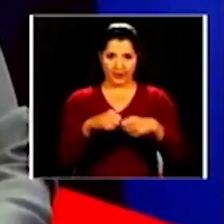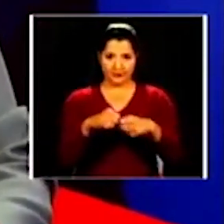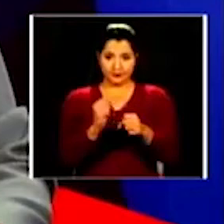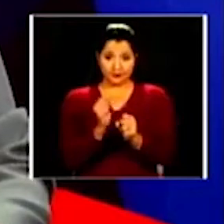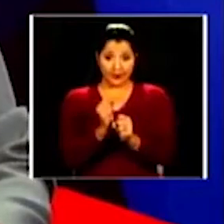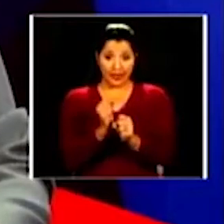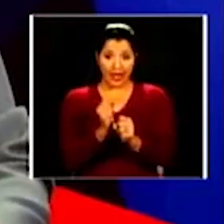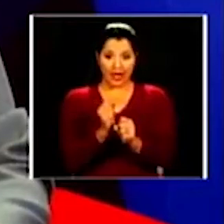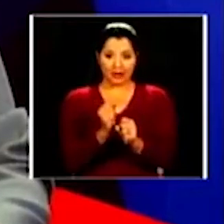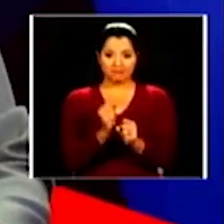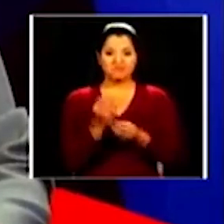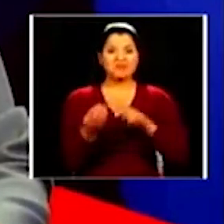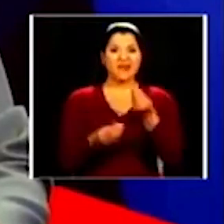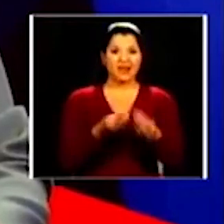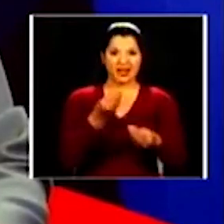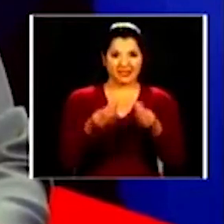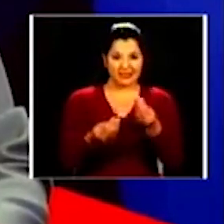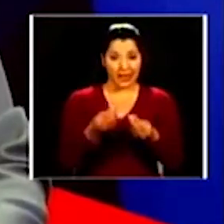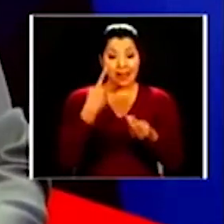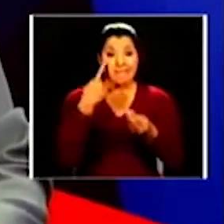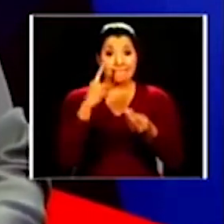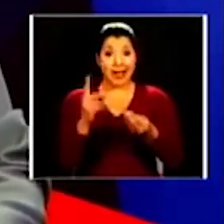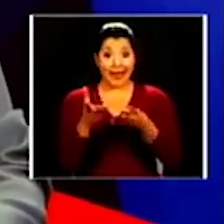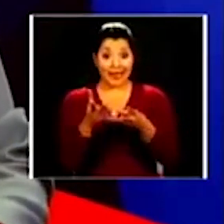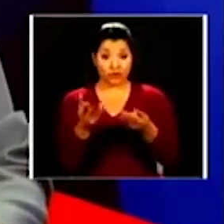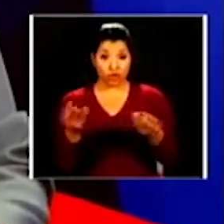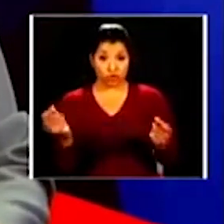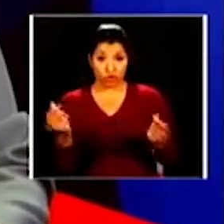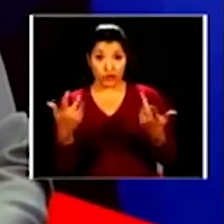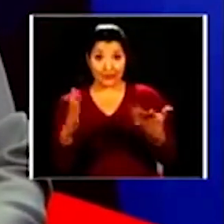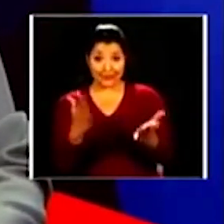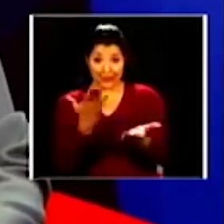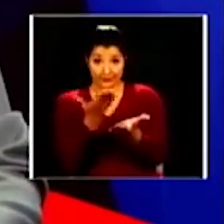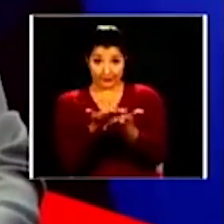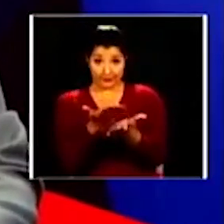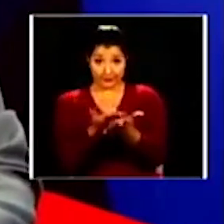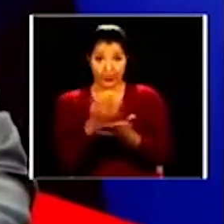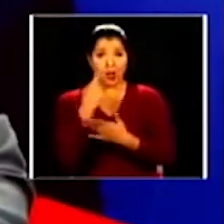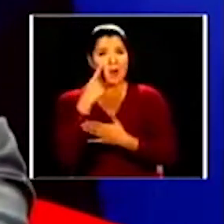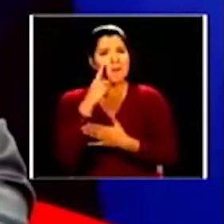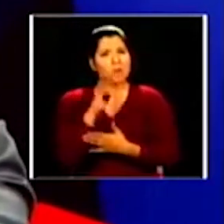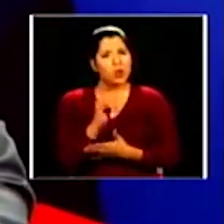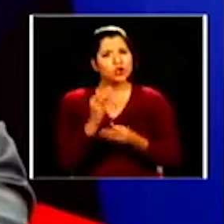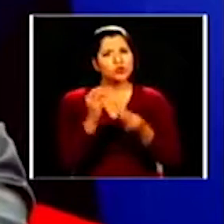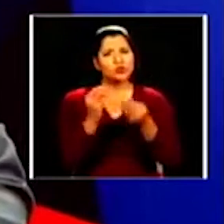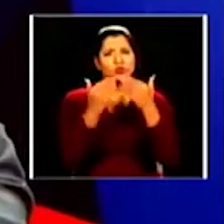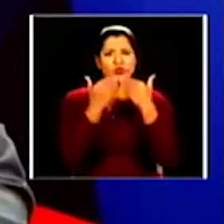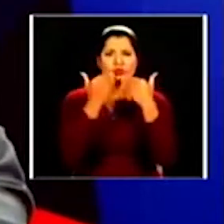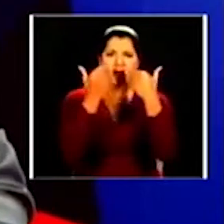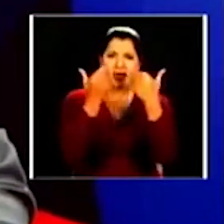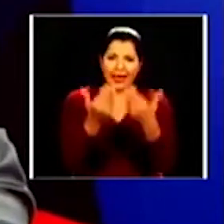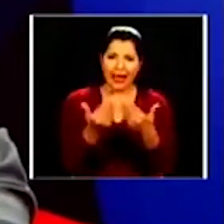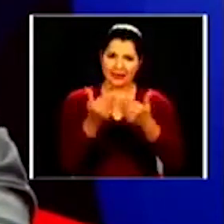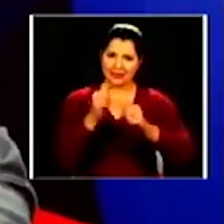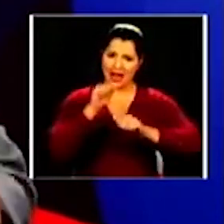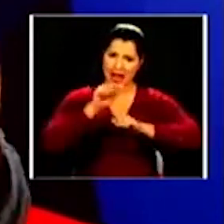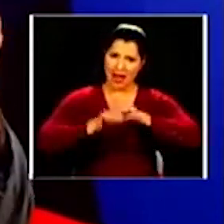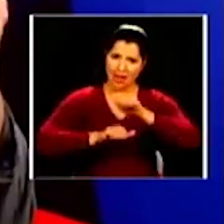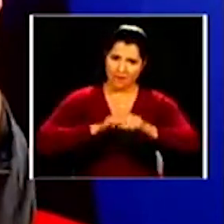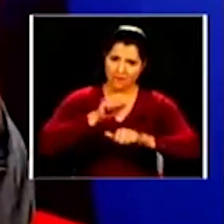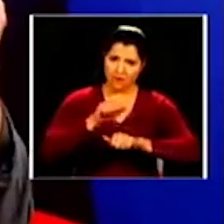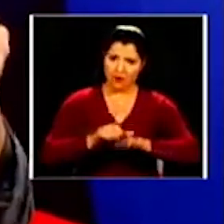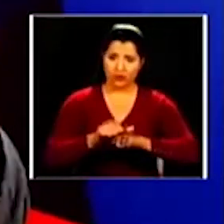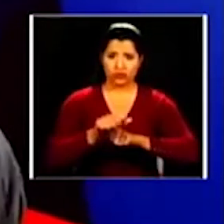soluciones que le han planteado al país. Por eso les agradecemos muchísimo el esfuerzo que están haciendo